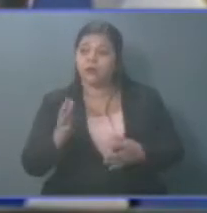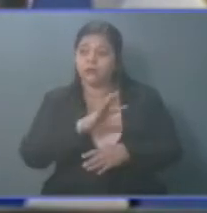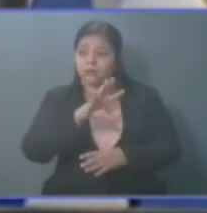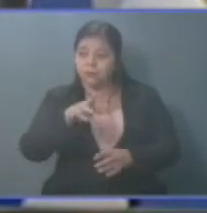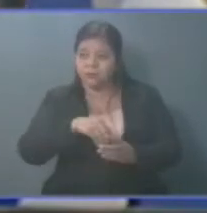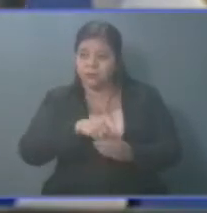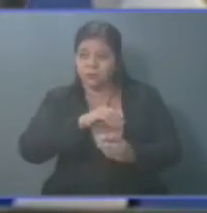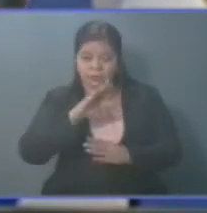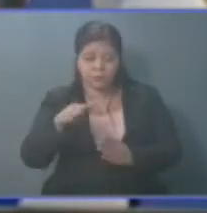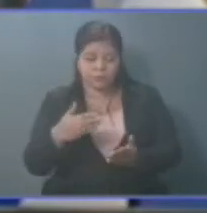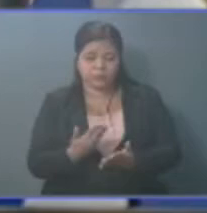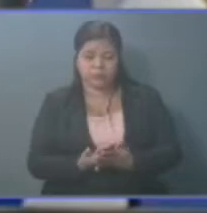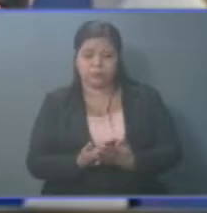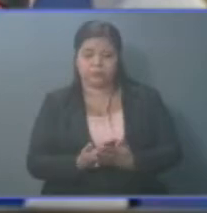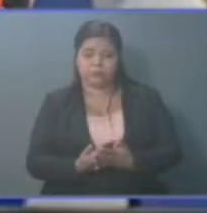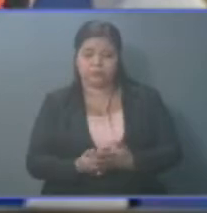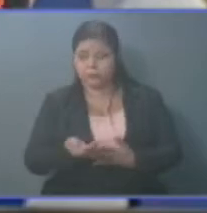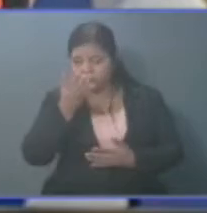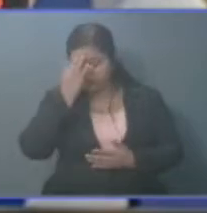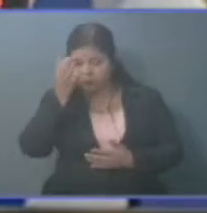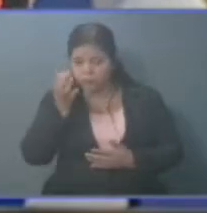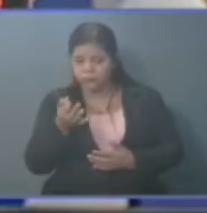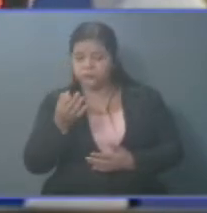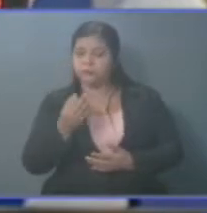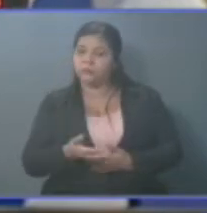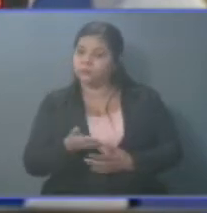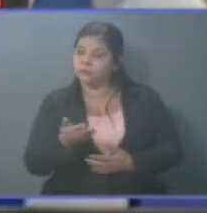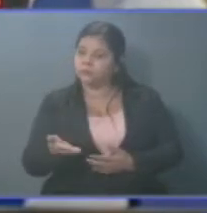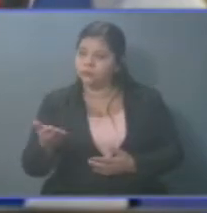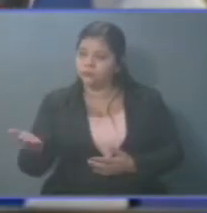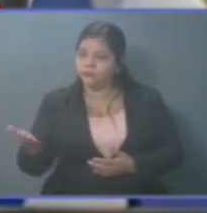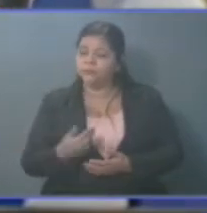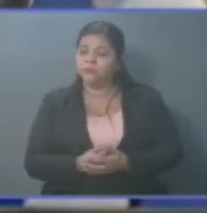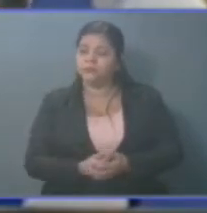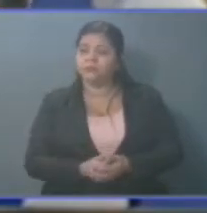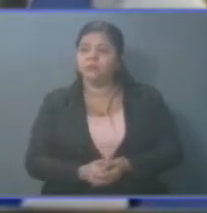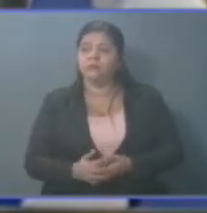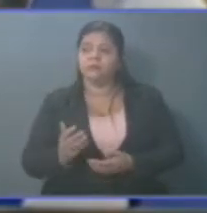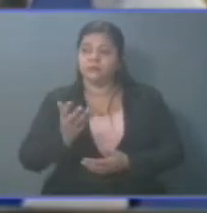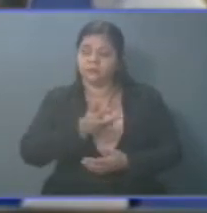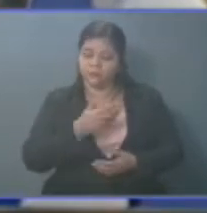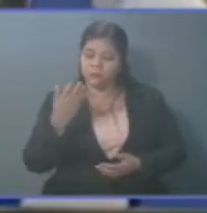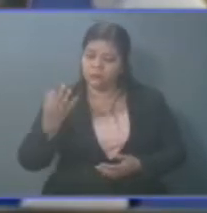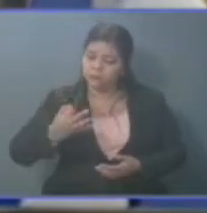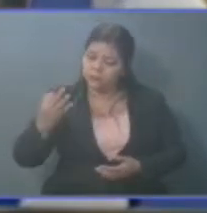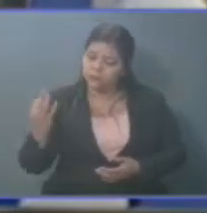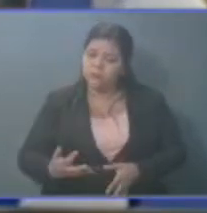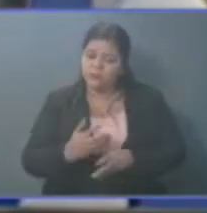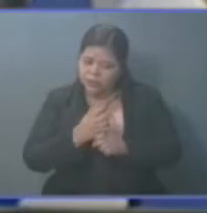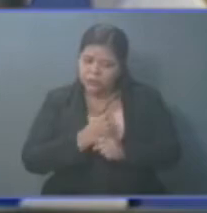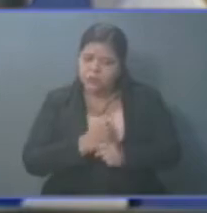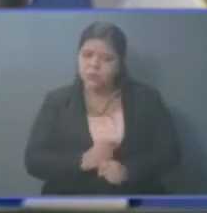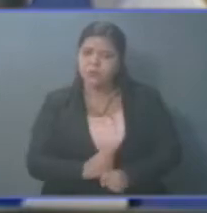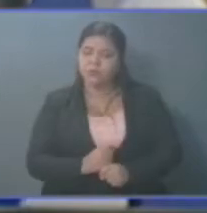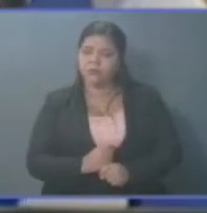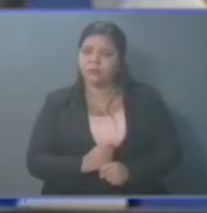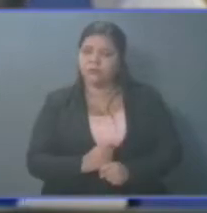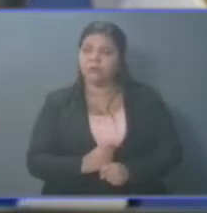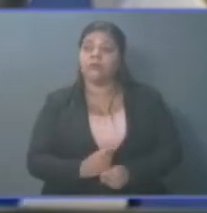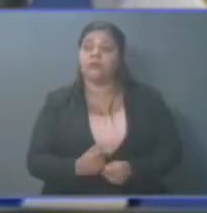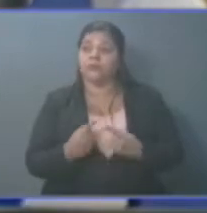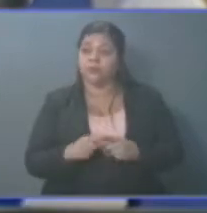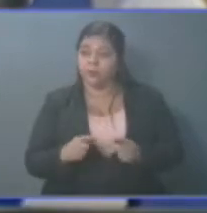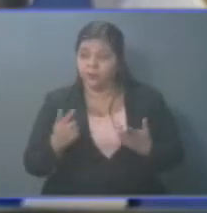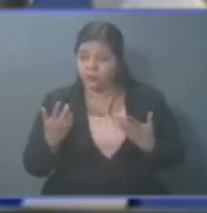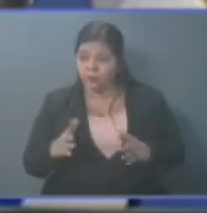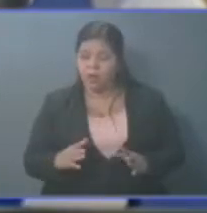incluyan. Creo que esos elementos son parte de lo que debemos de asegurar que quedan, y que